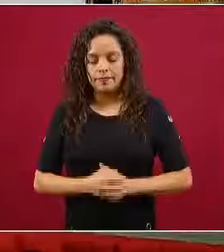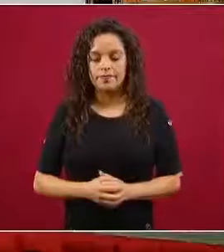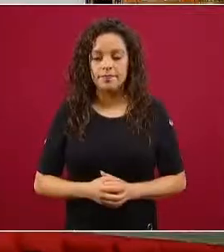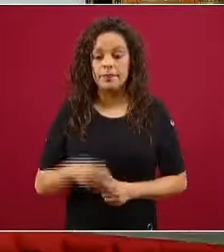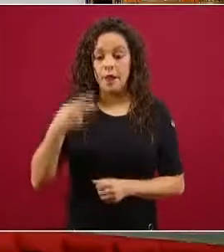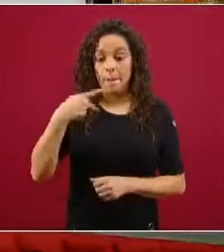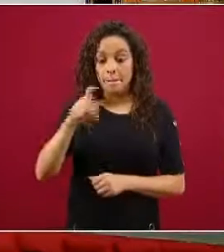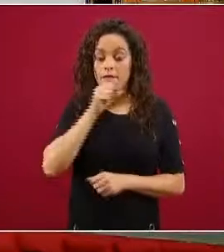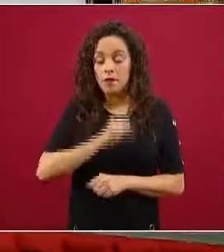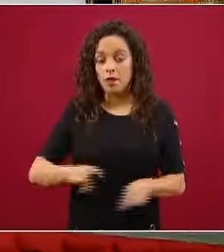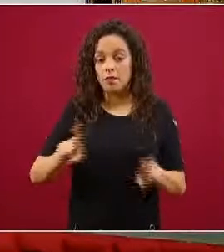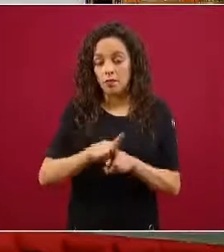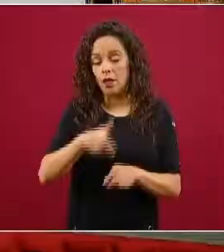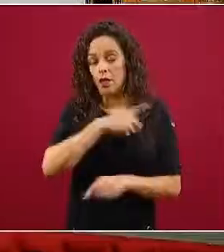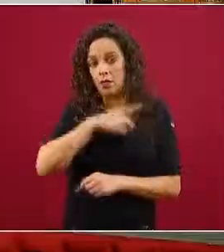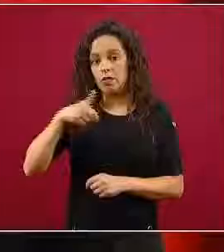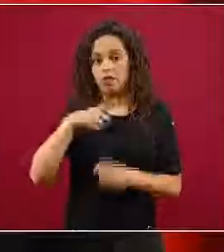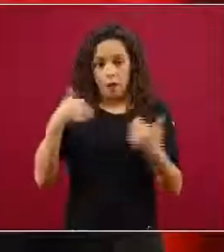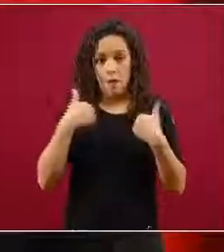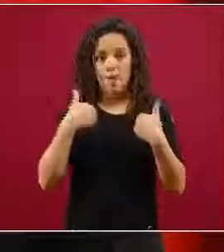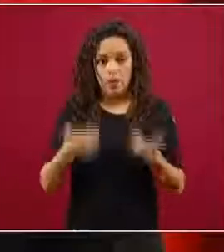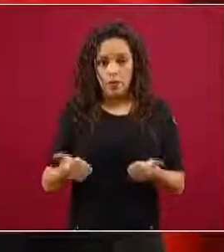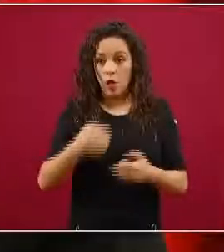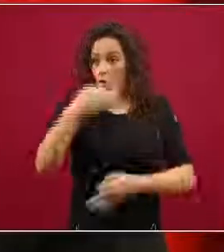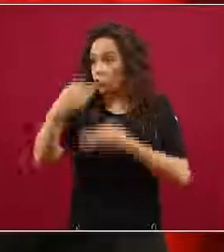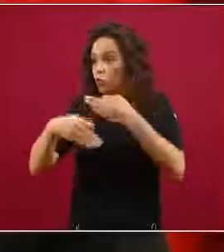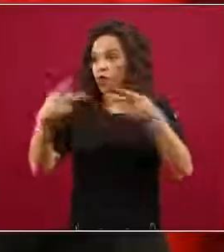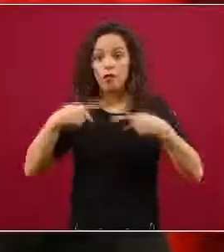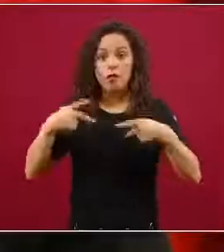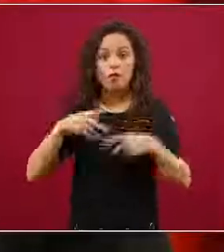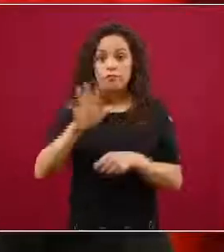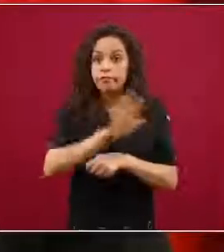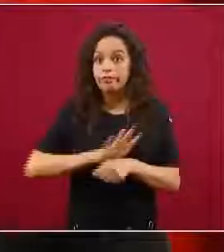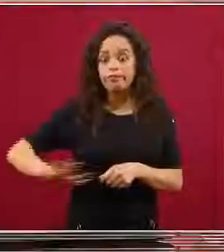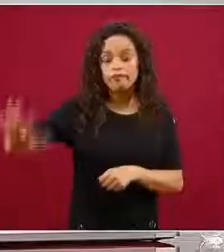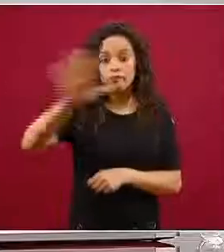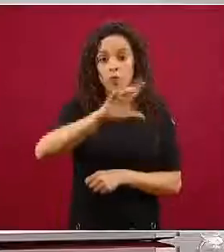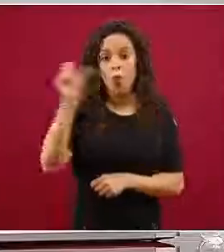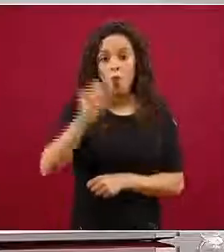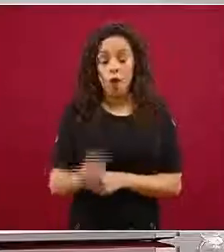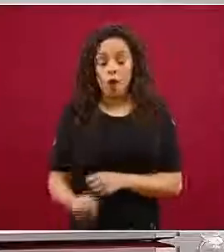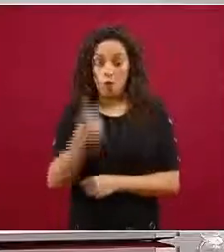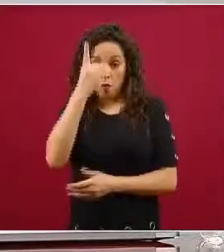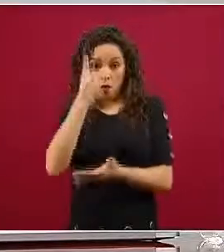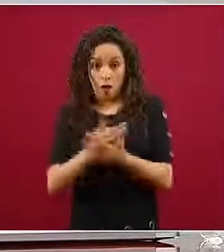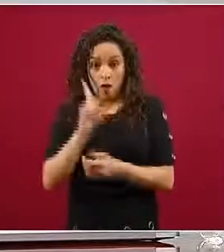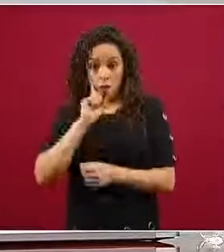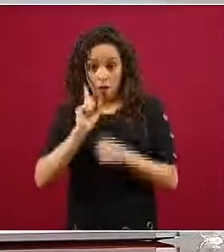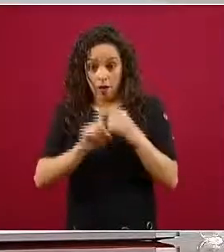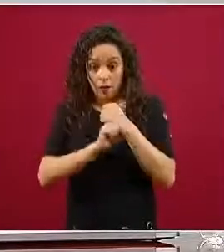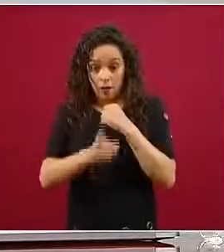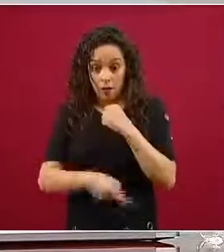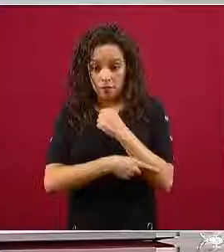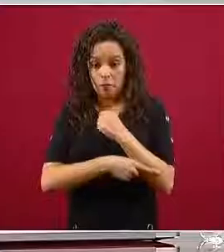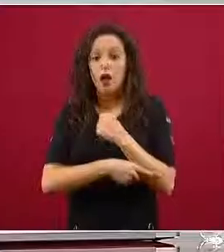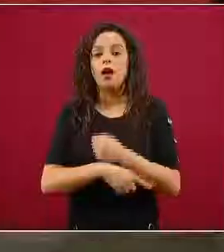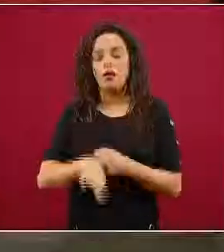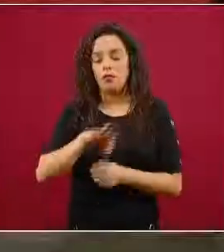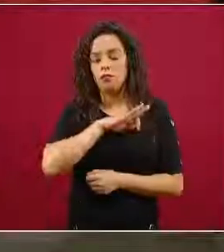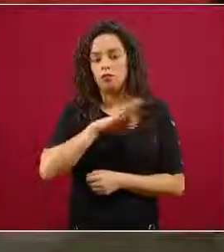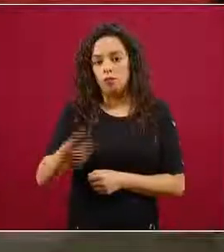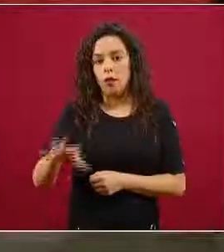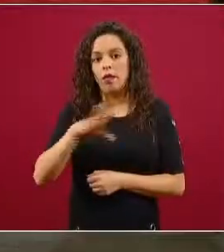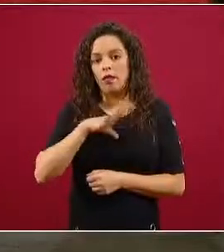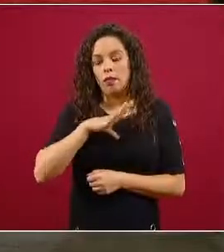reconocer que, como en la población en general, una mujer embarazada también puede cursar con una infección y